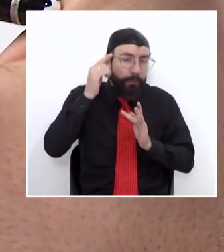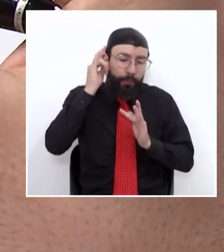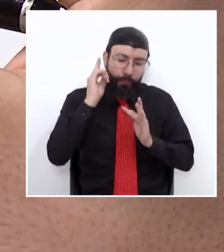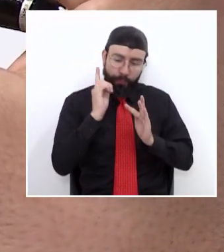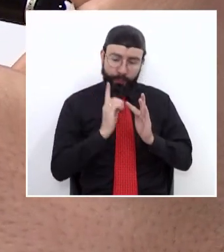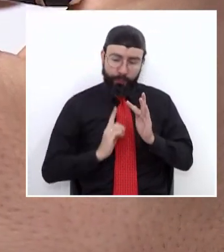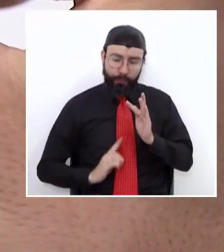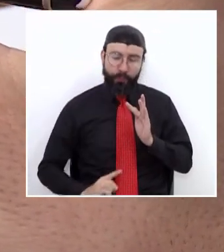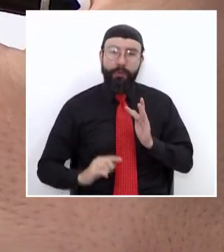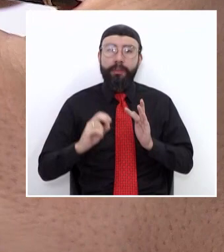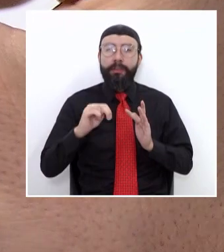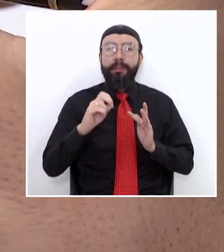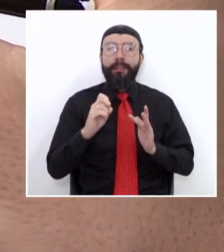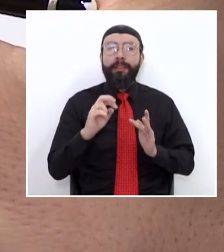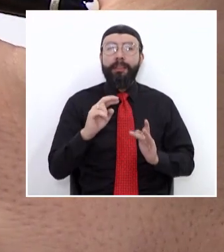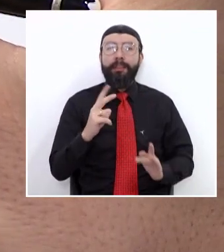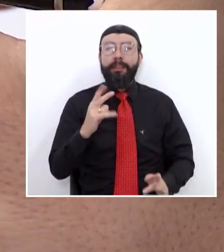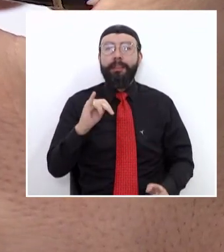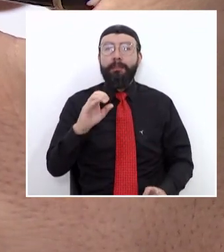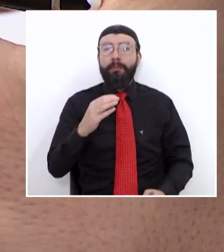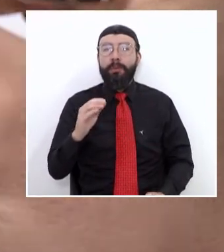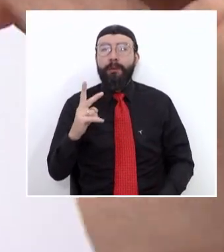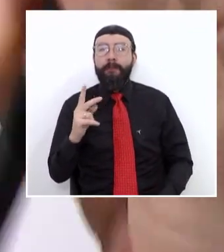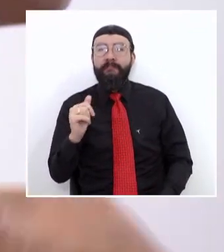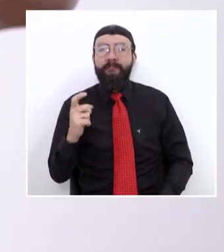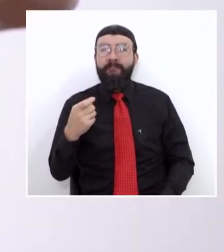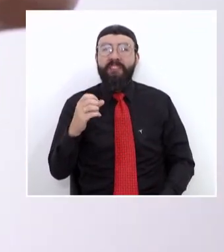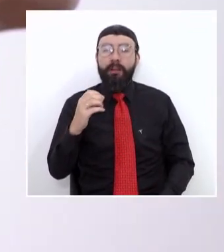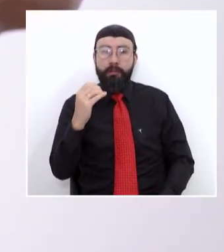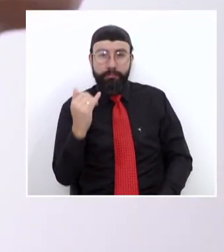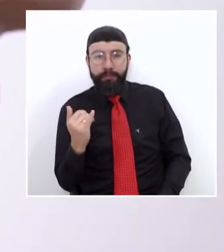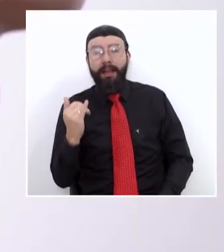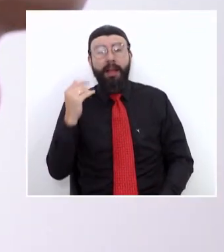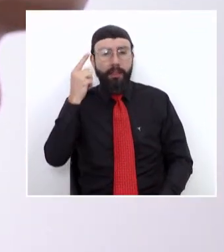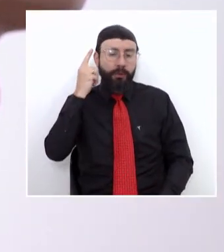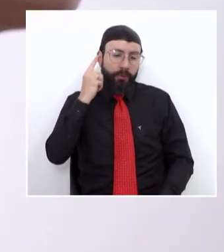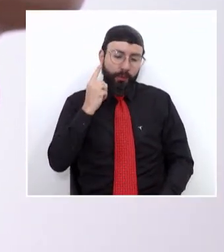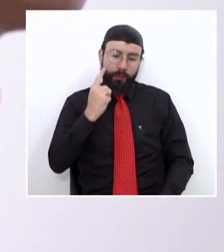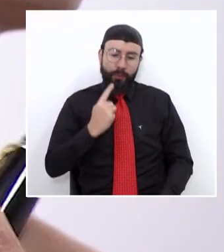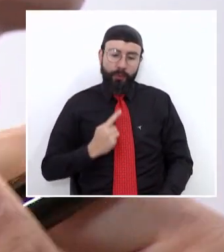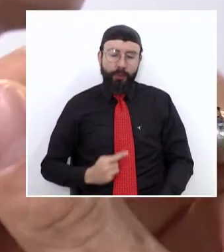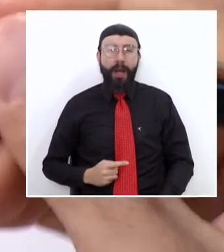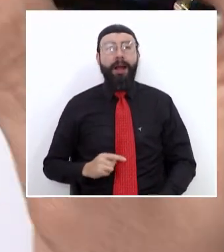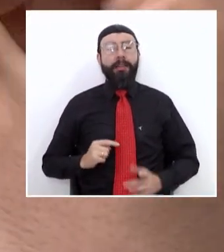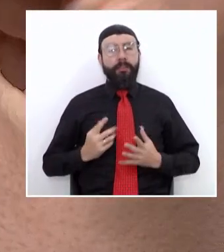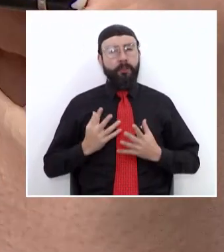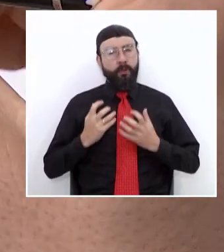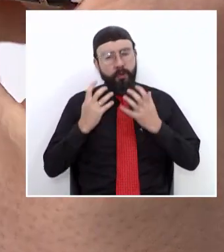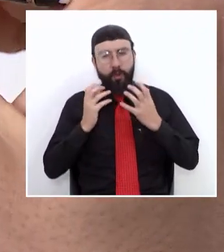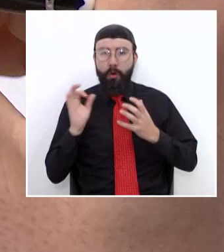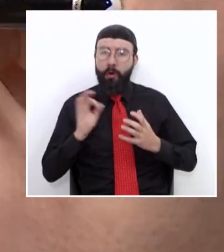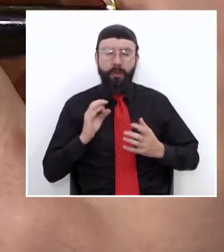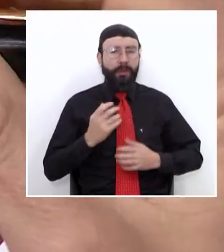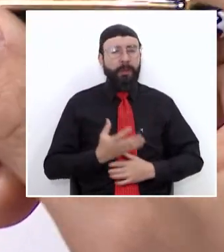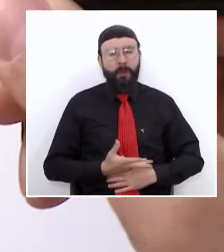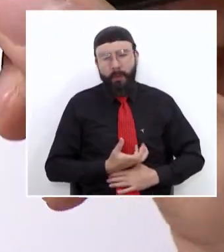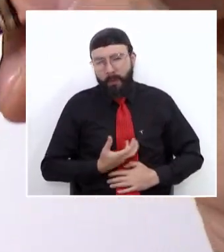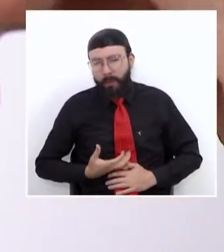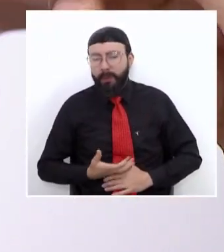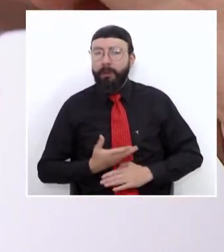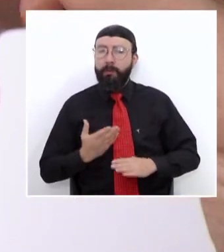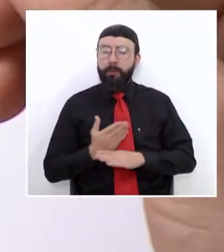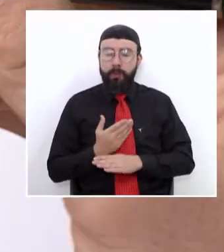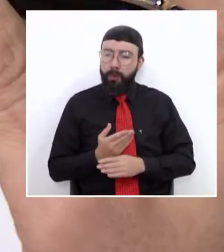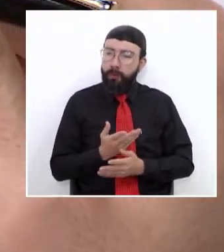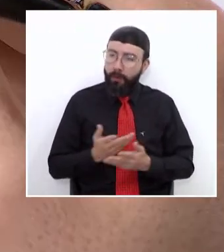que hablamos que se relaciona con la parte del estrés, con las alteraciones gastrointestinales